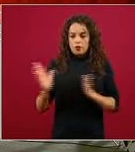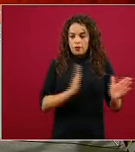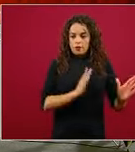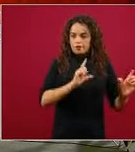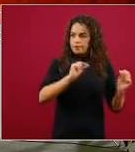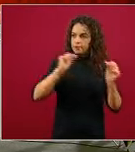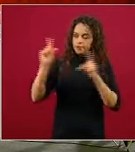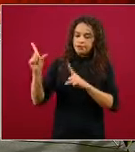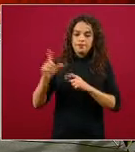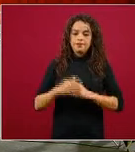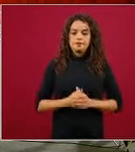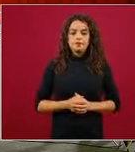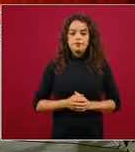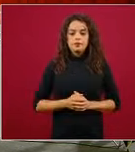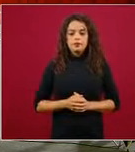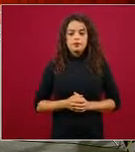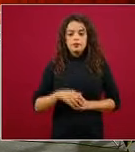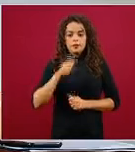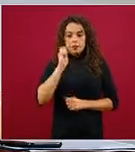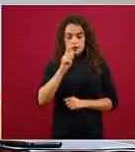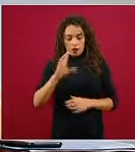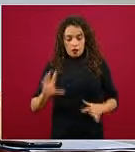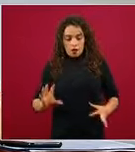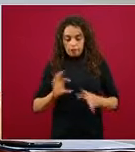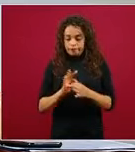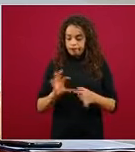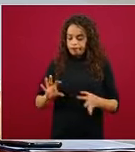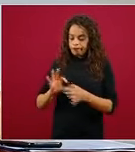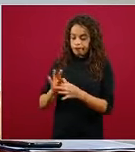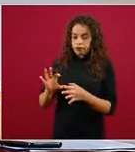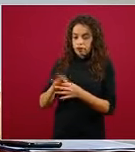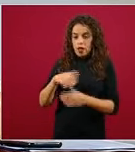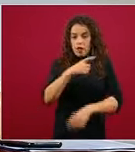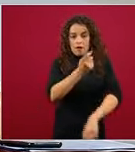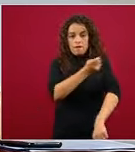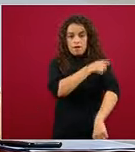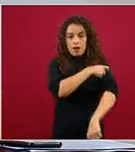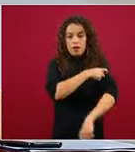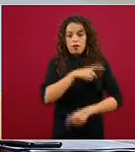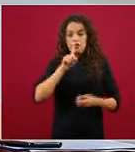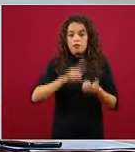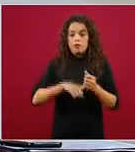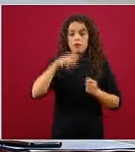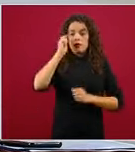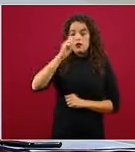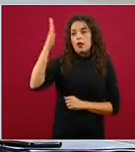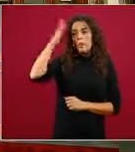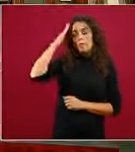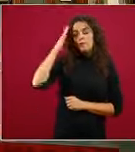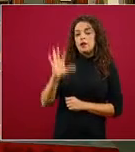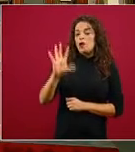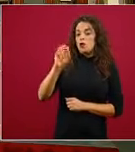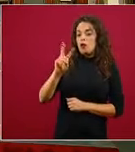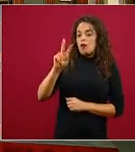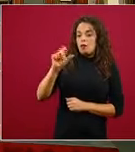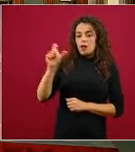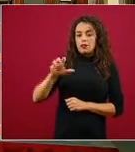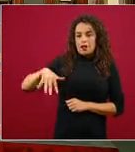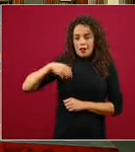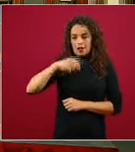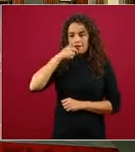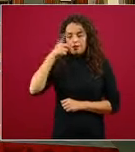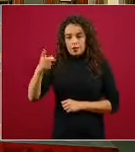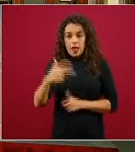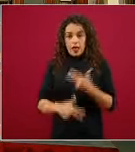El Gavi, la Alianza Global de Vacunas, está a la cabeza del eje de distribución de COVAX, como ya señalé.